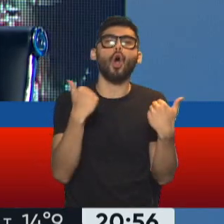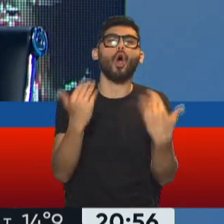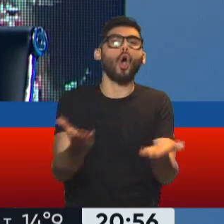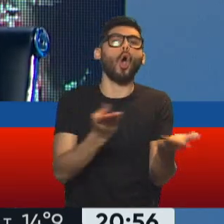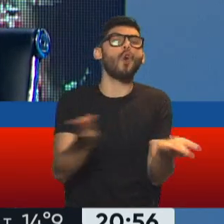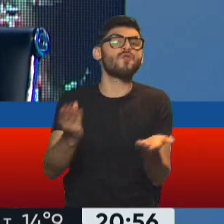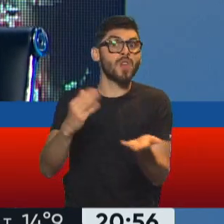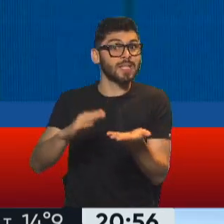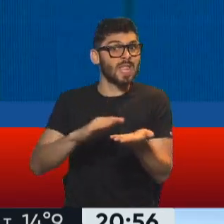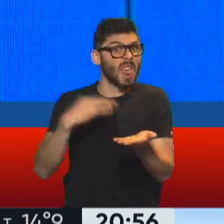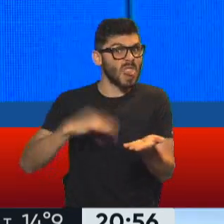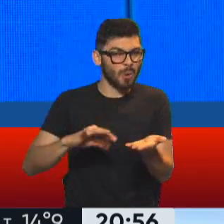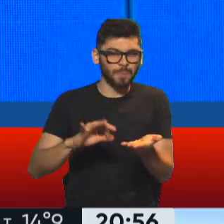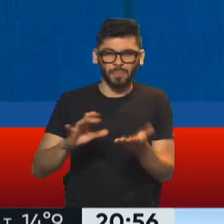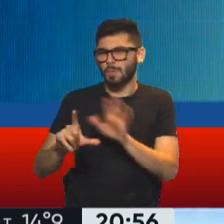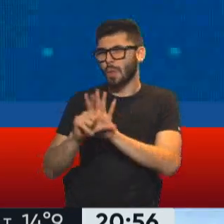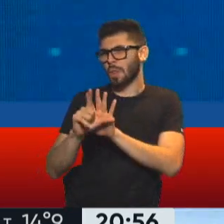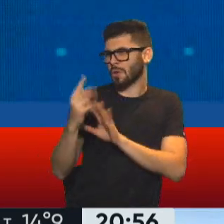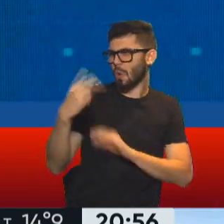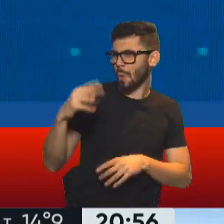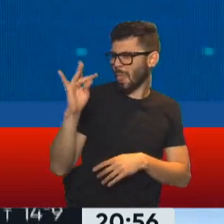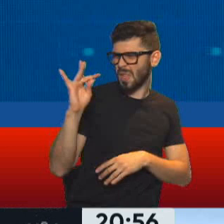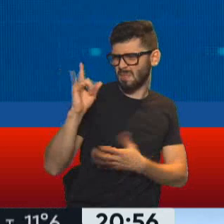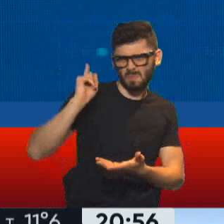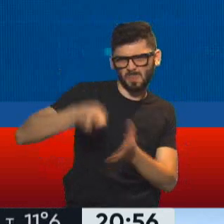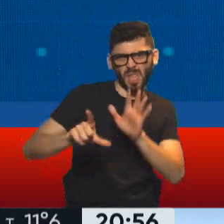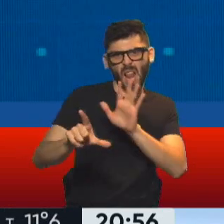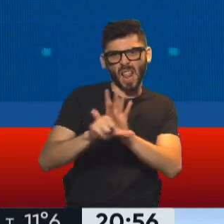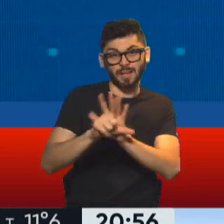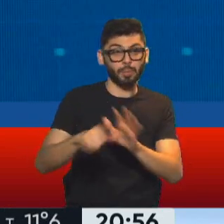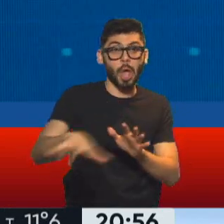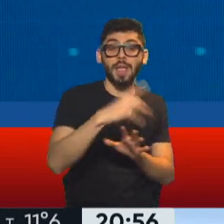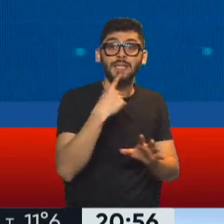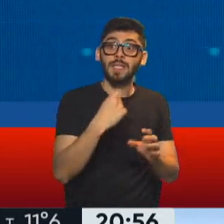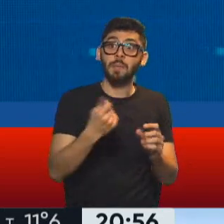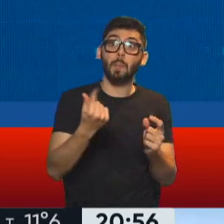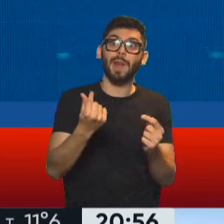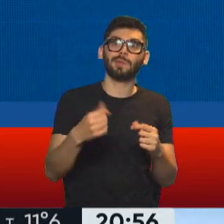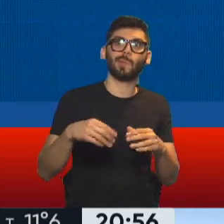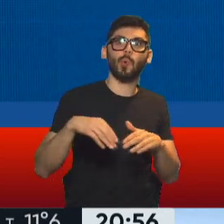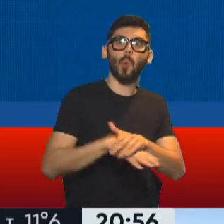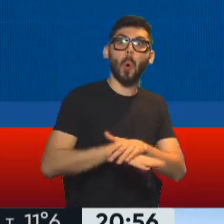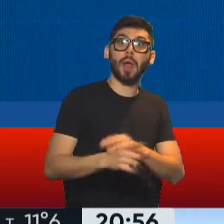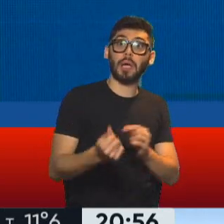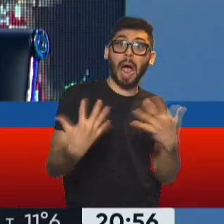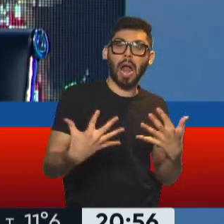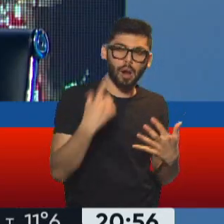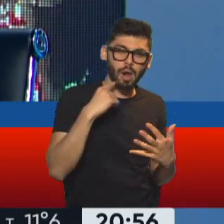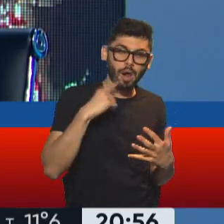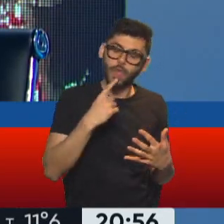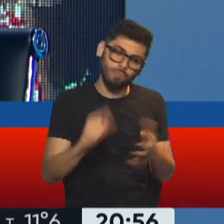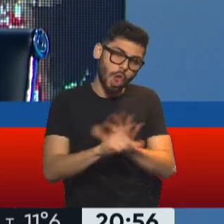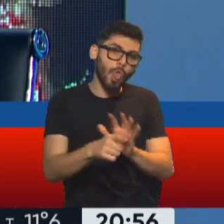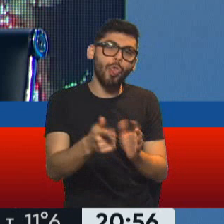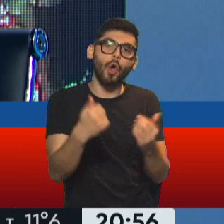diciembre que se anunció que se iba a utilizar esta ley si no entraban en razones, digamos, los formadores de precios. ¿Qué pasa hoy con la inflación? Bueno, cuando se produjo